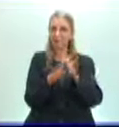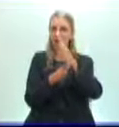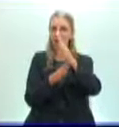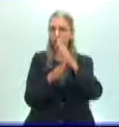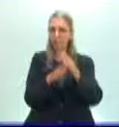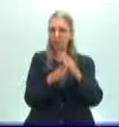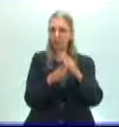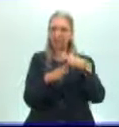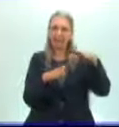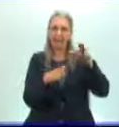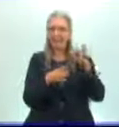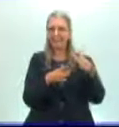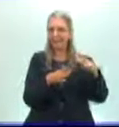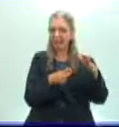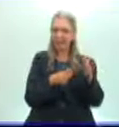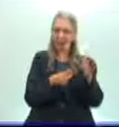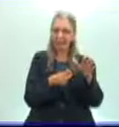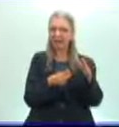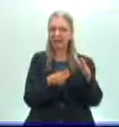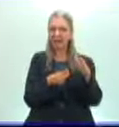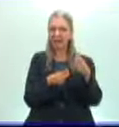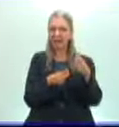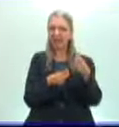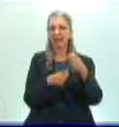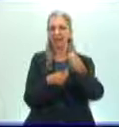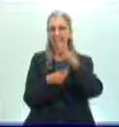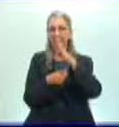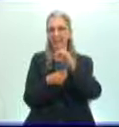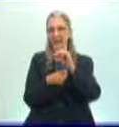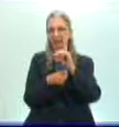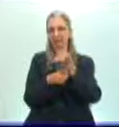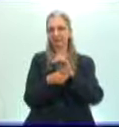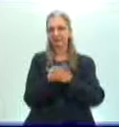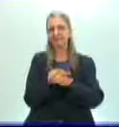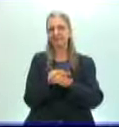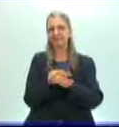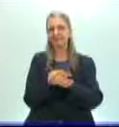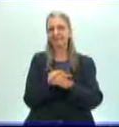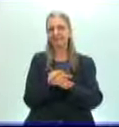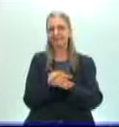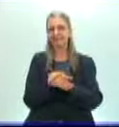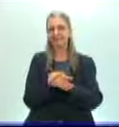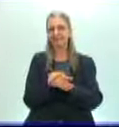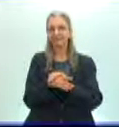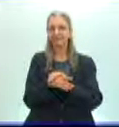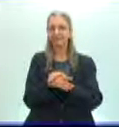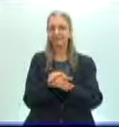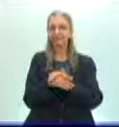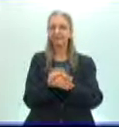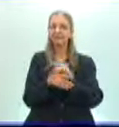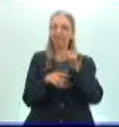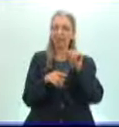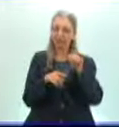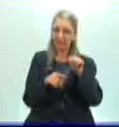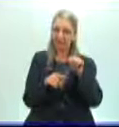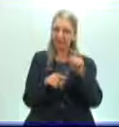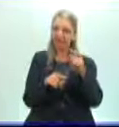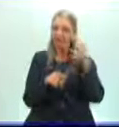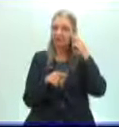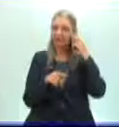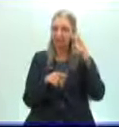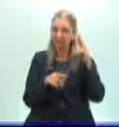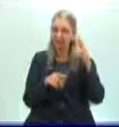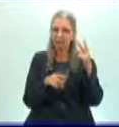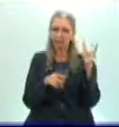mediana relativa al lado BD. Y ahora debemos estar claros y recordar que cuando tenemos dos rectas notables